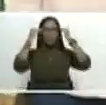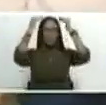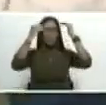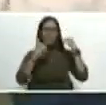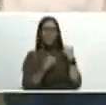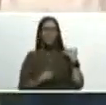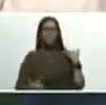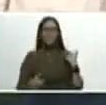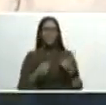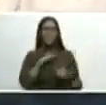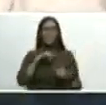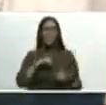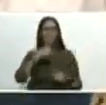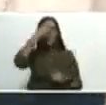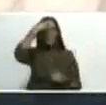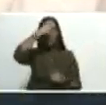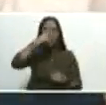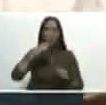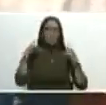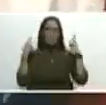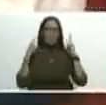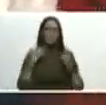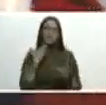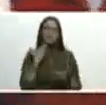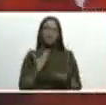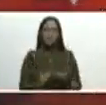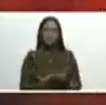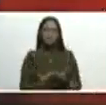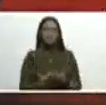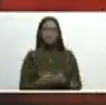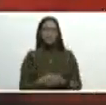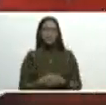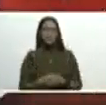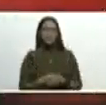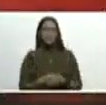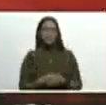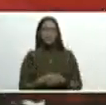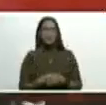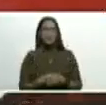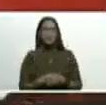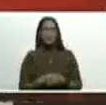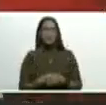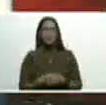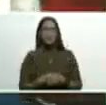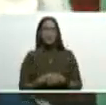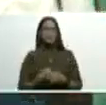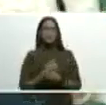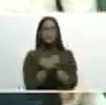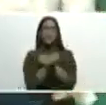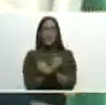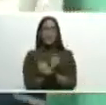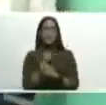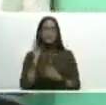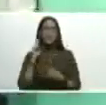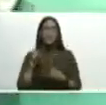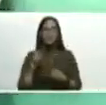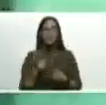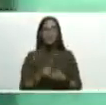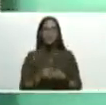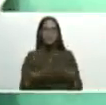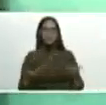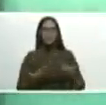nuestro pueblo guaireño se siente agradecido por ese torrente de amor que usted le está derramando a nuestro